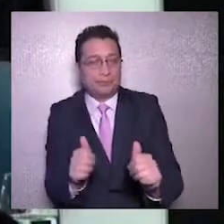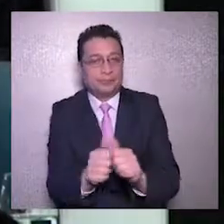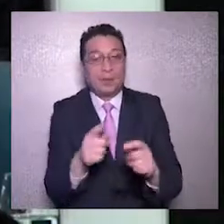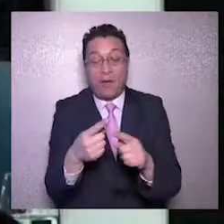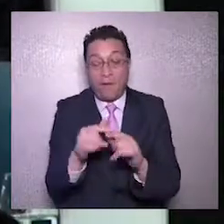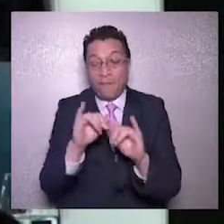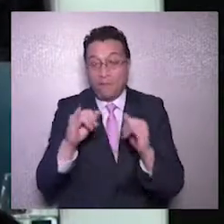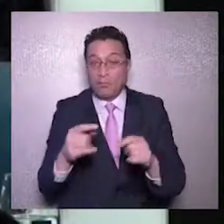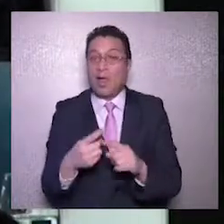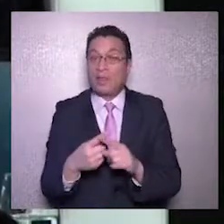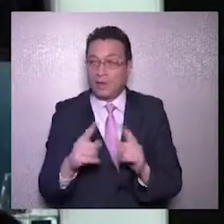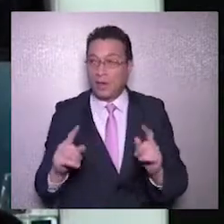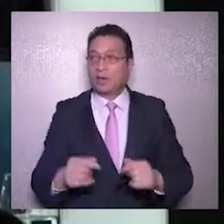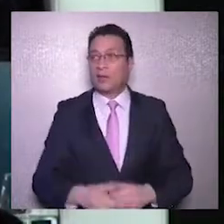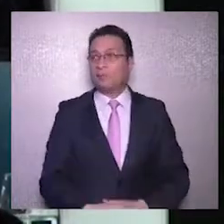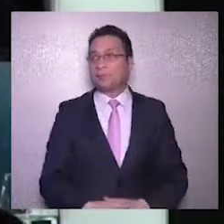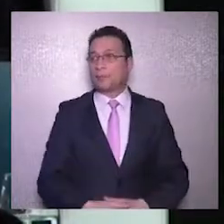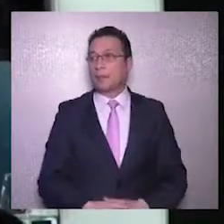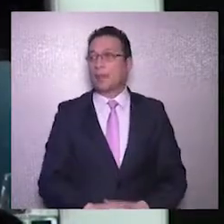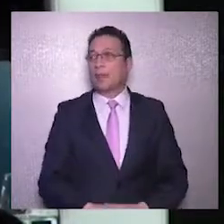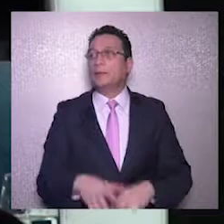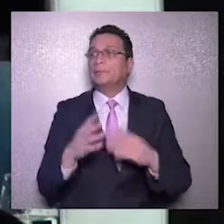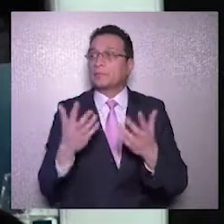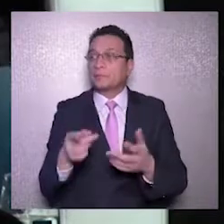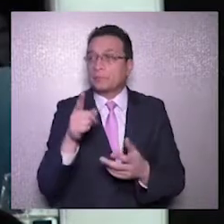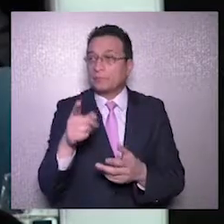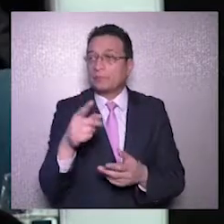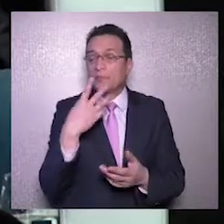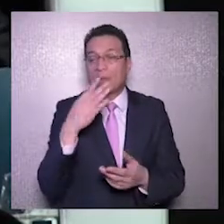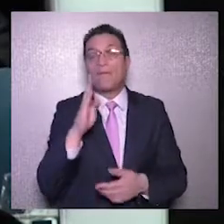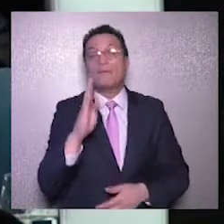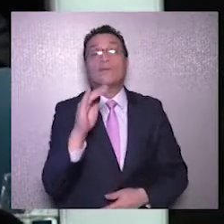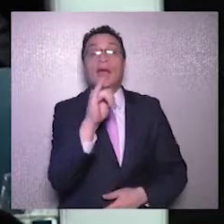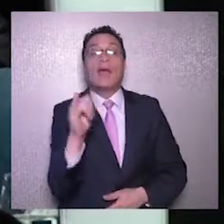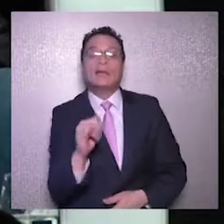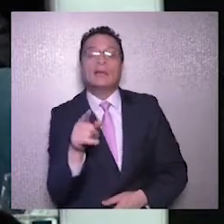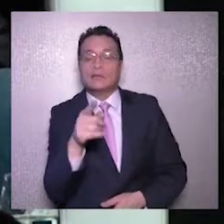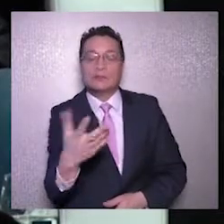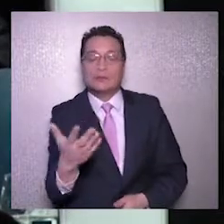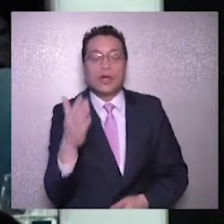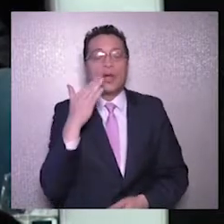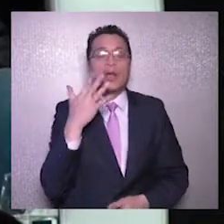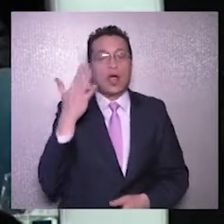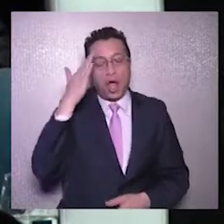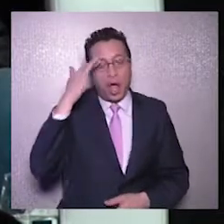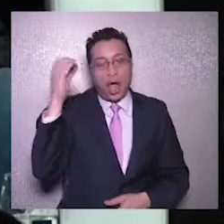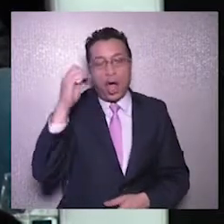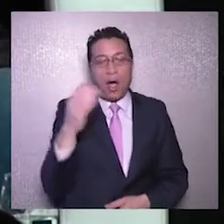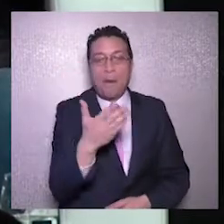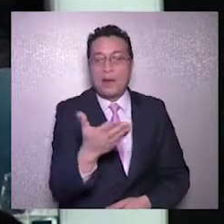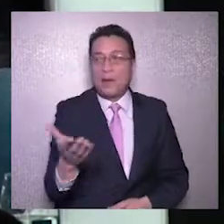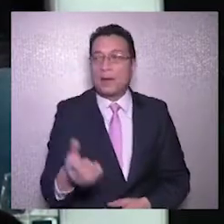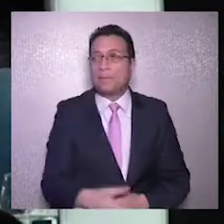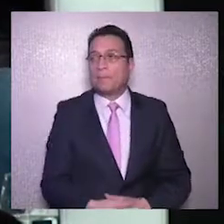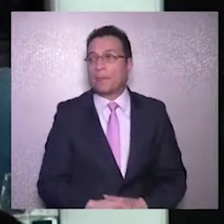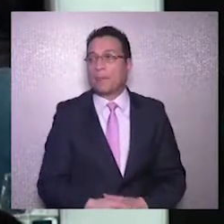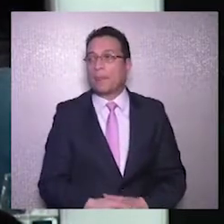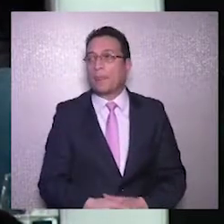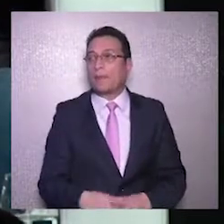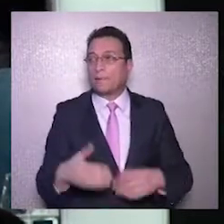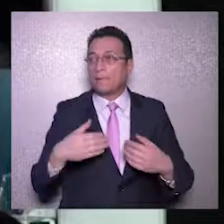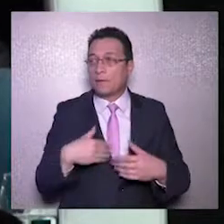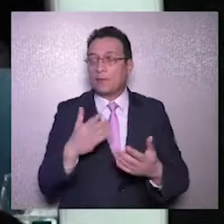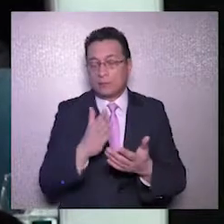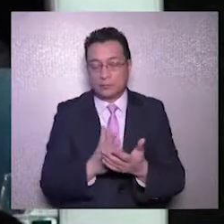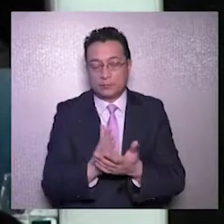hay. Gracias, Ramiro. Desde la aproximación de Beatriz Sánchez, del comando de Beatriz Sánchez. Primero, yo partiría por un